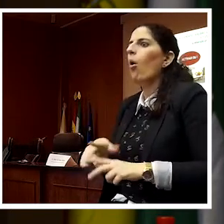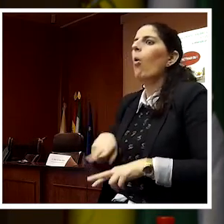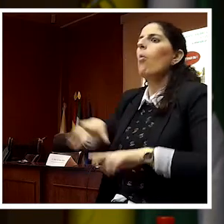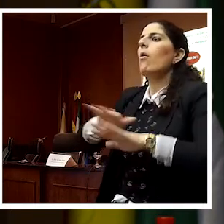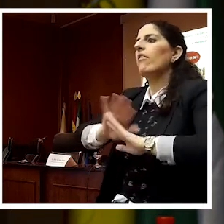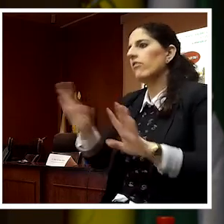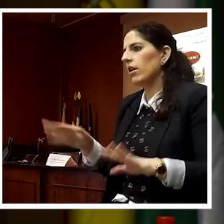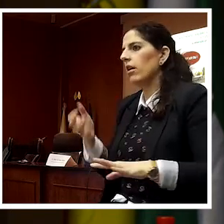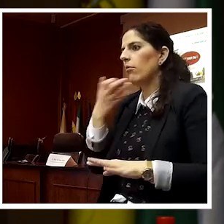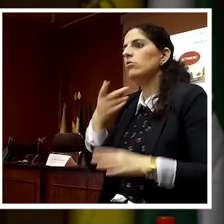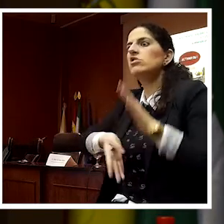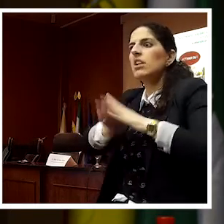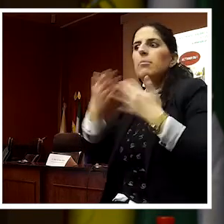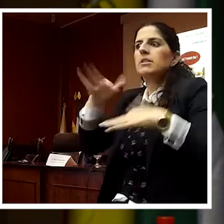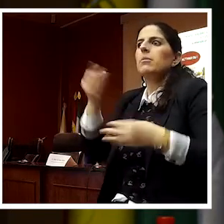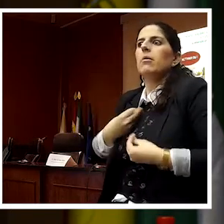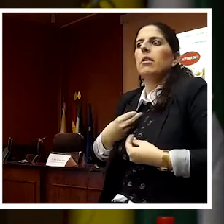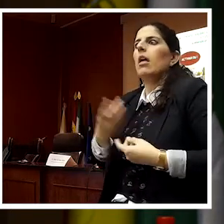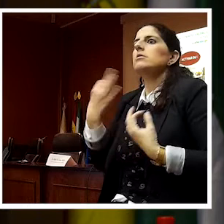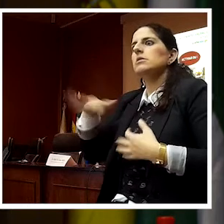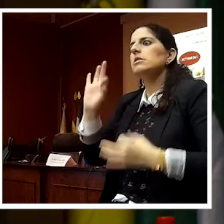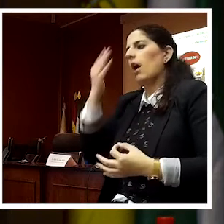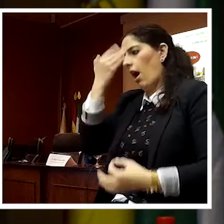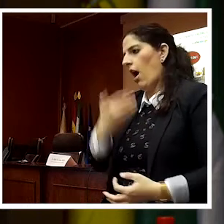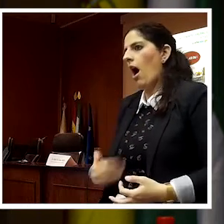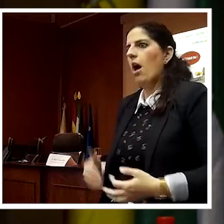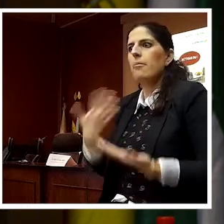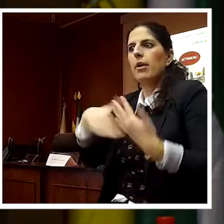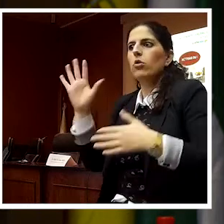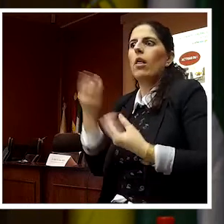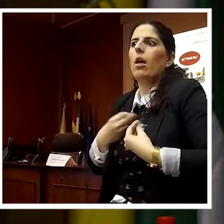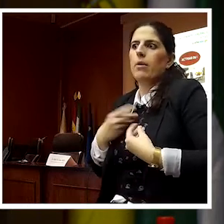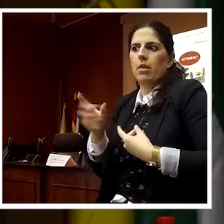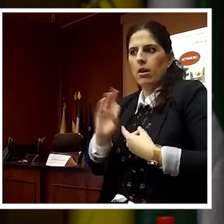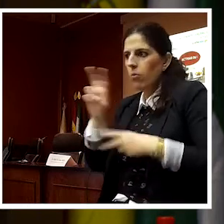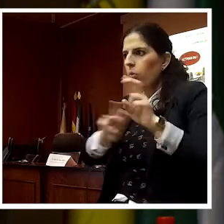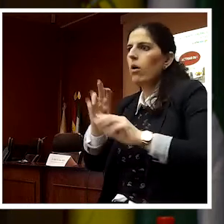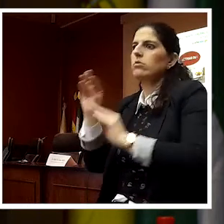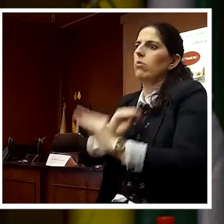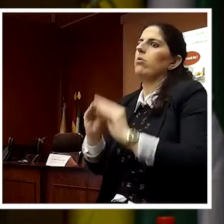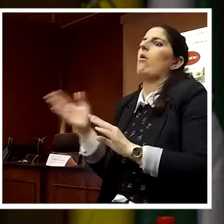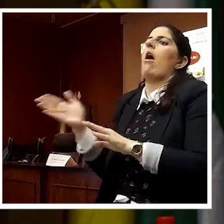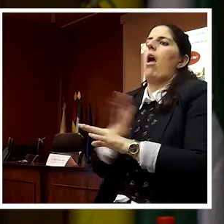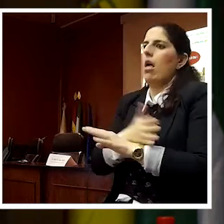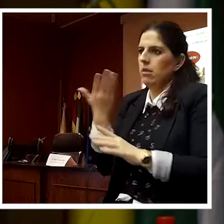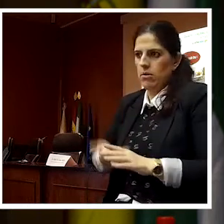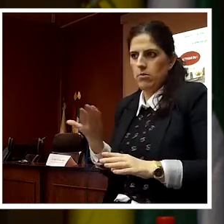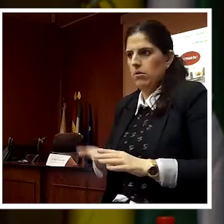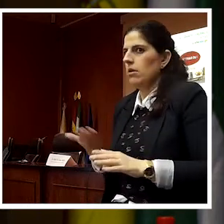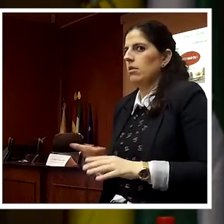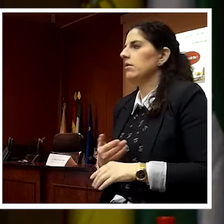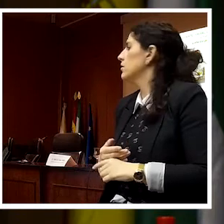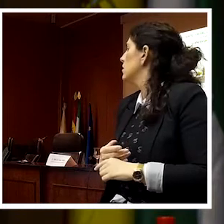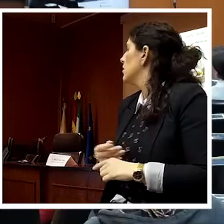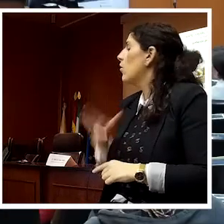nos quedáramos con medio cuerpo paralizado. Eso sería una catástrofe, ¿sí? O que alguno de nosotros